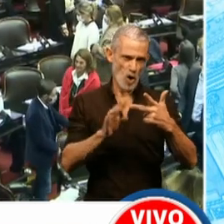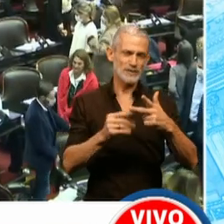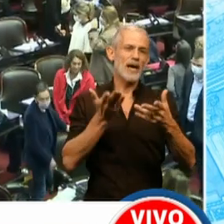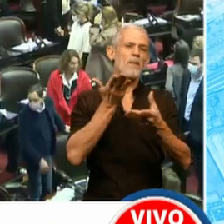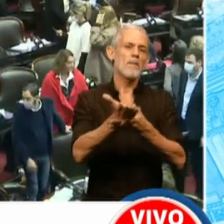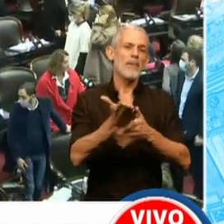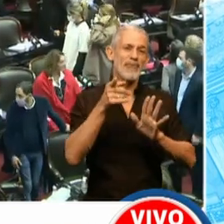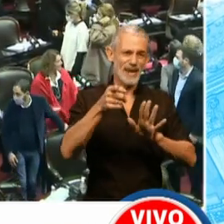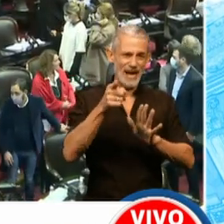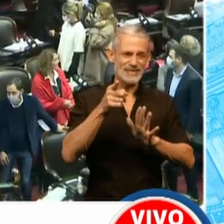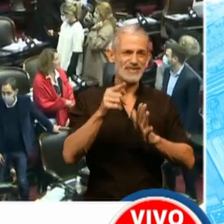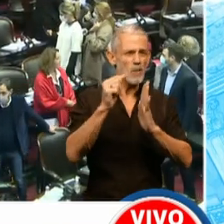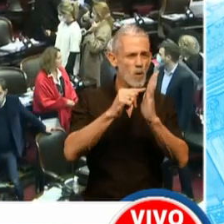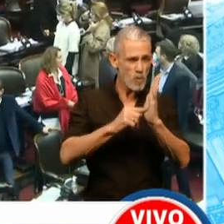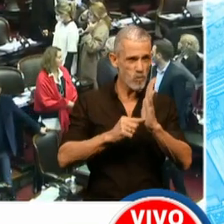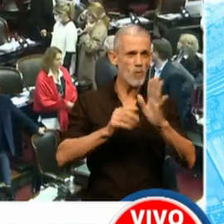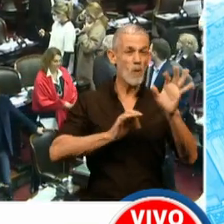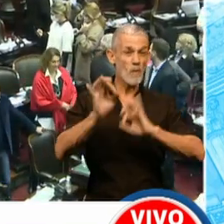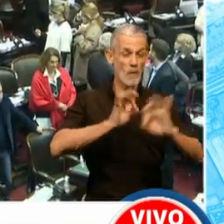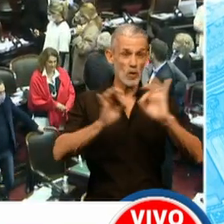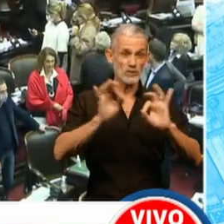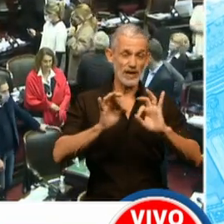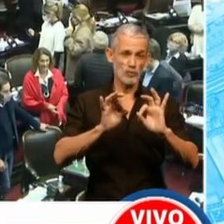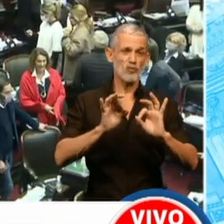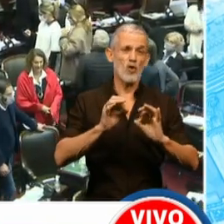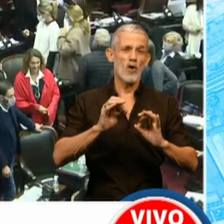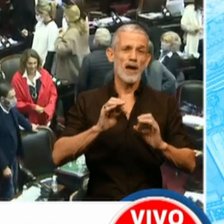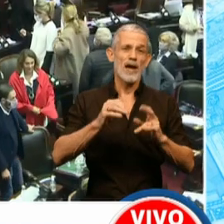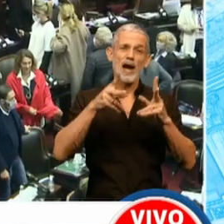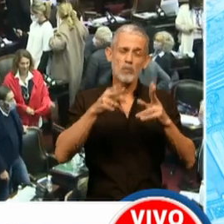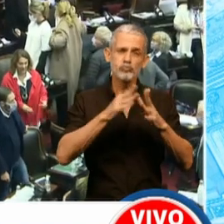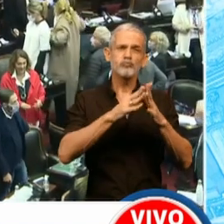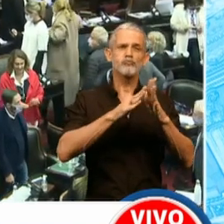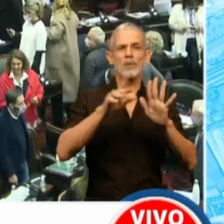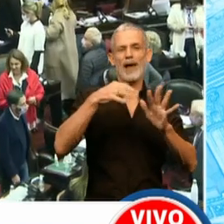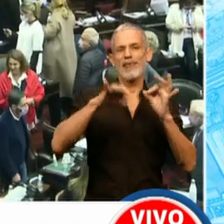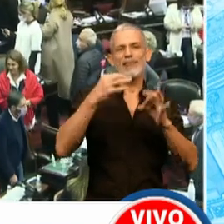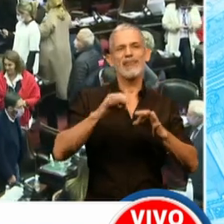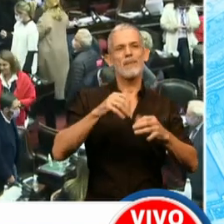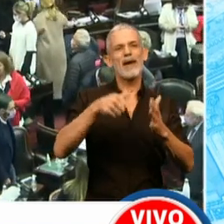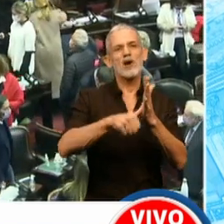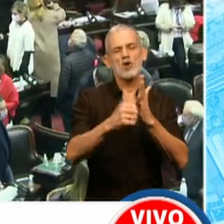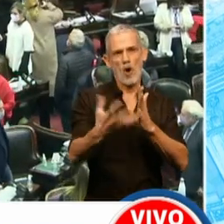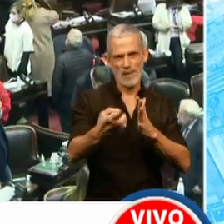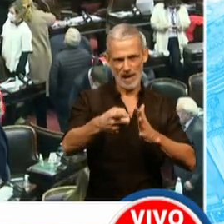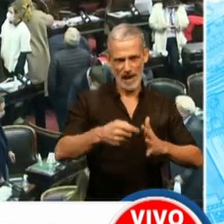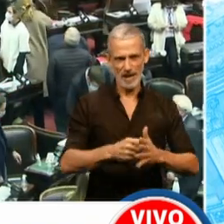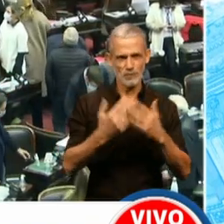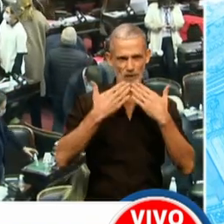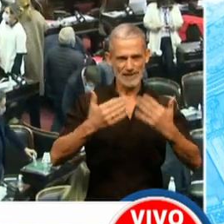a pedir en esa en esa parte del proyecto que se realice con votación nominal